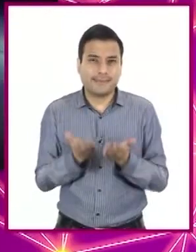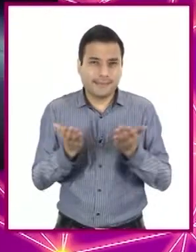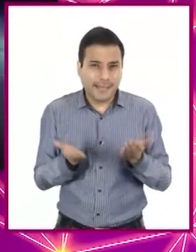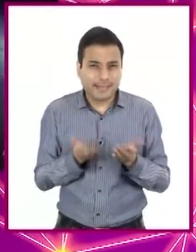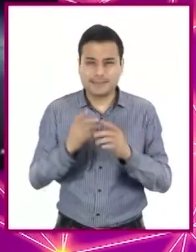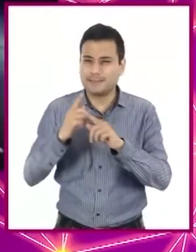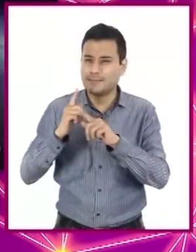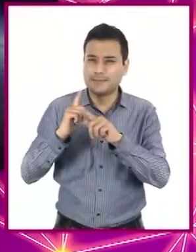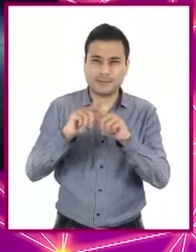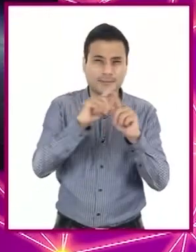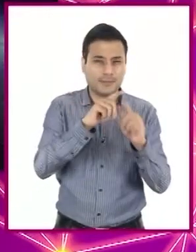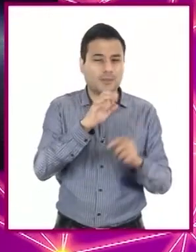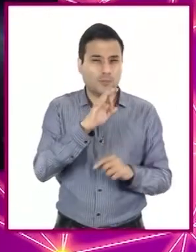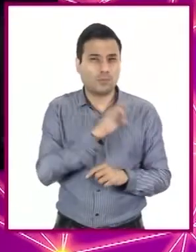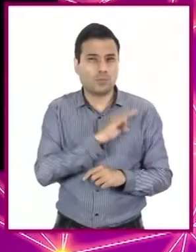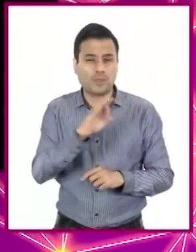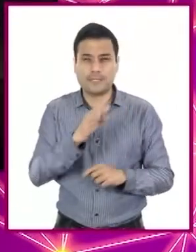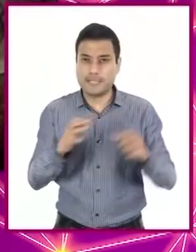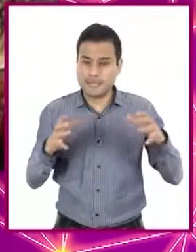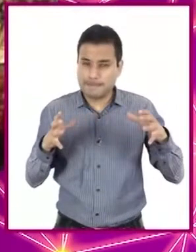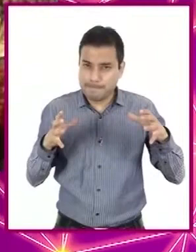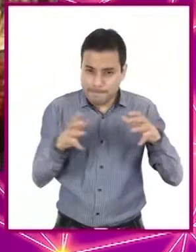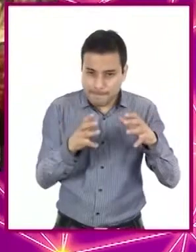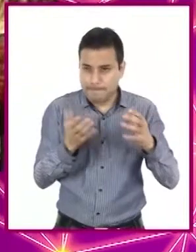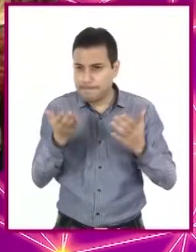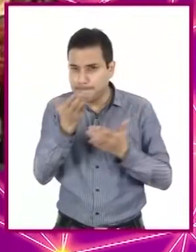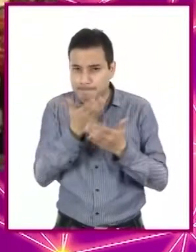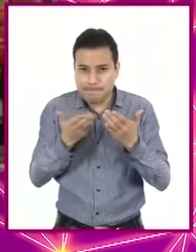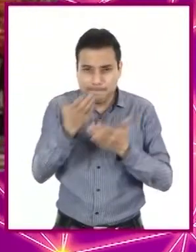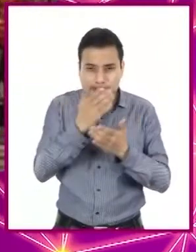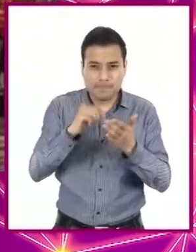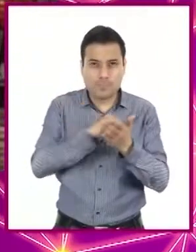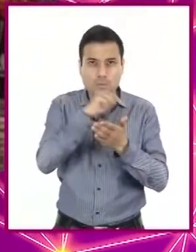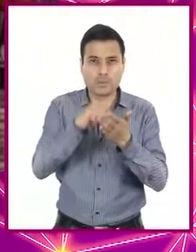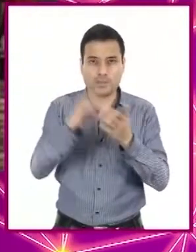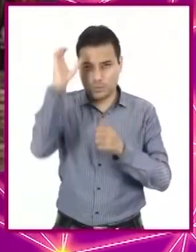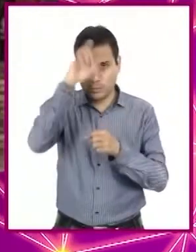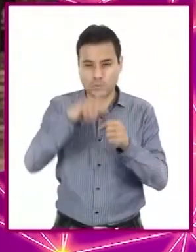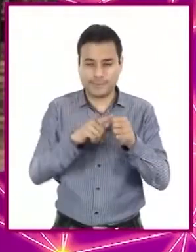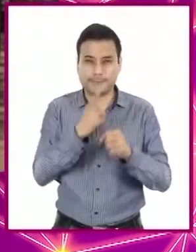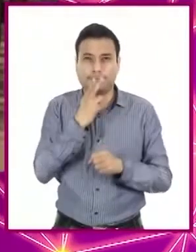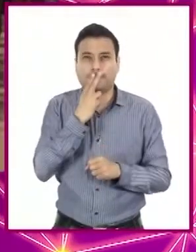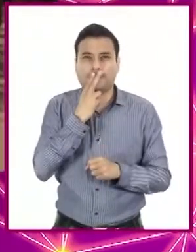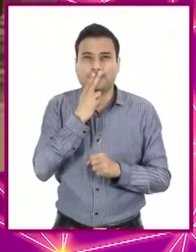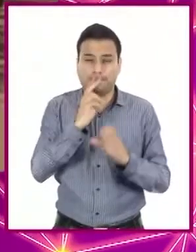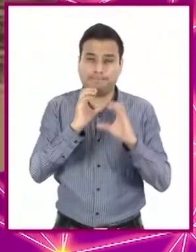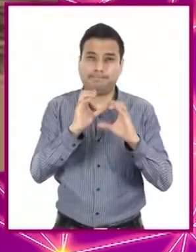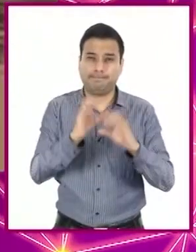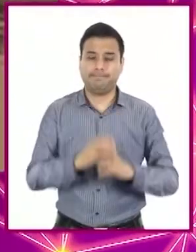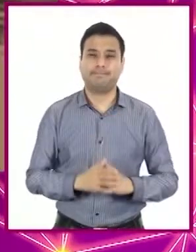pueden colaborar enormemente a la reanimación de sitios culturales.